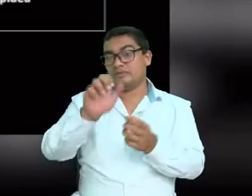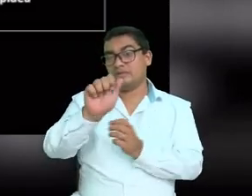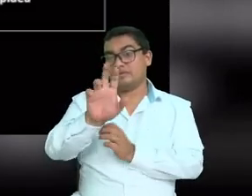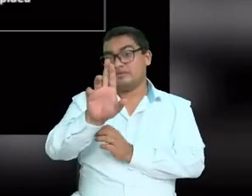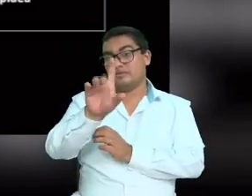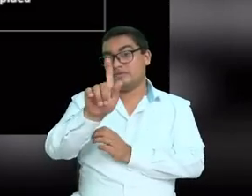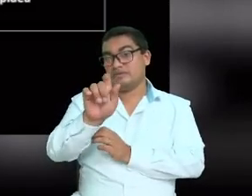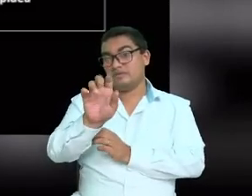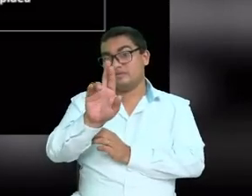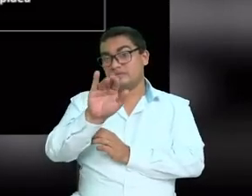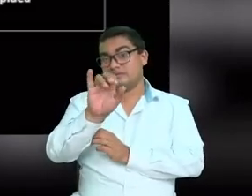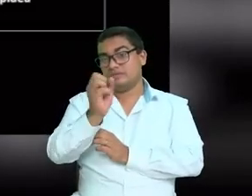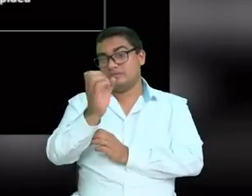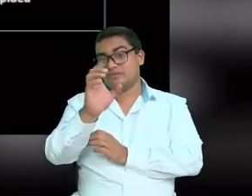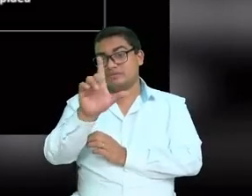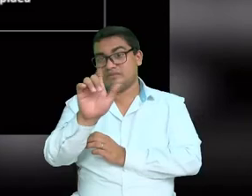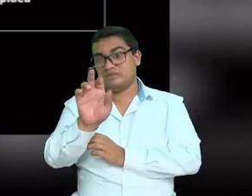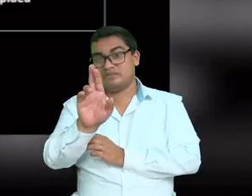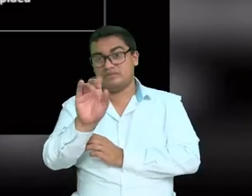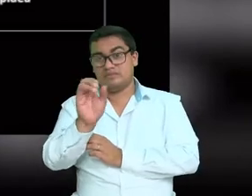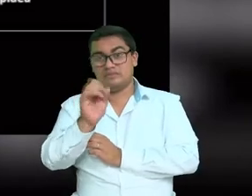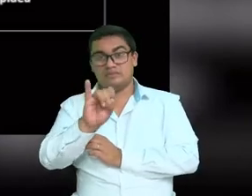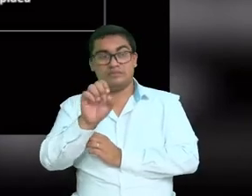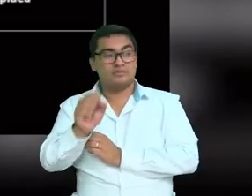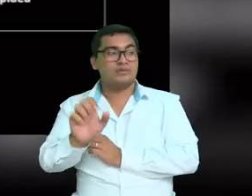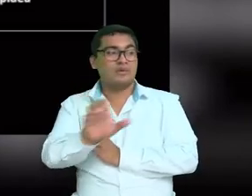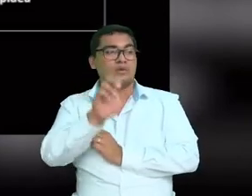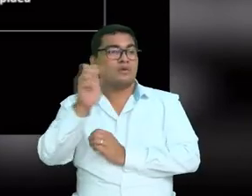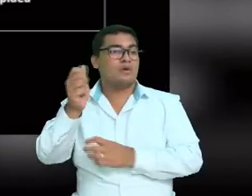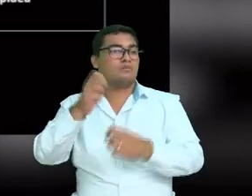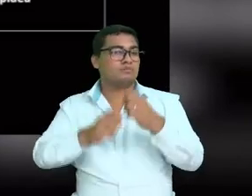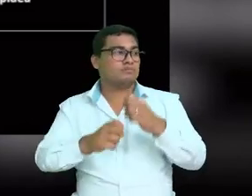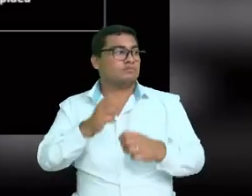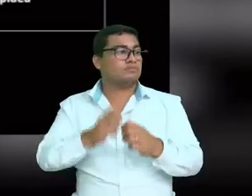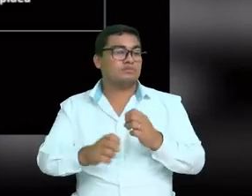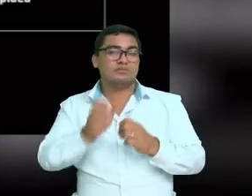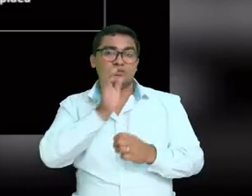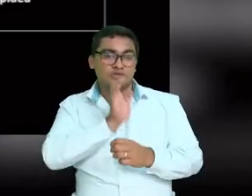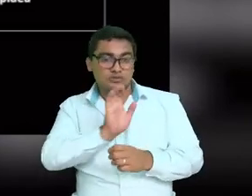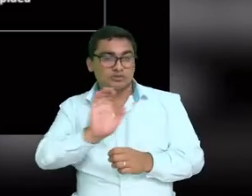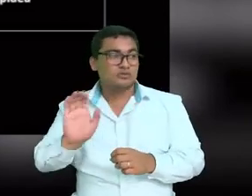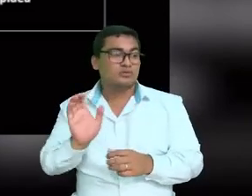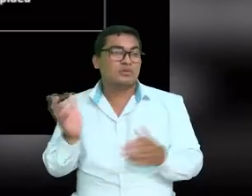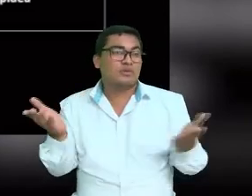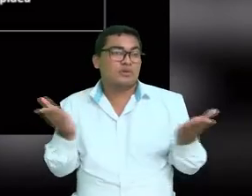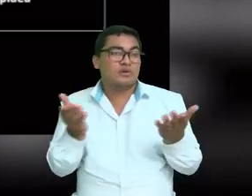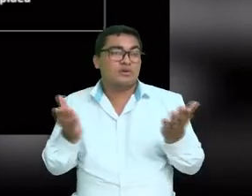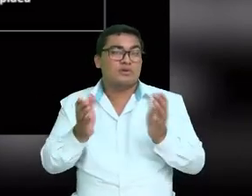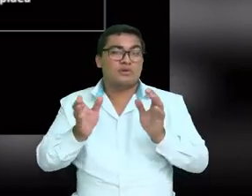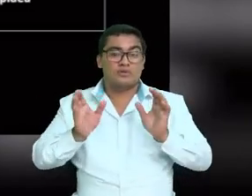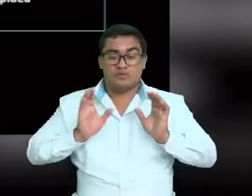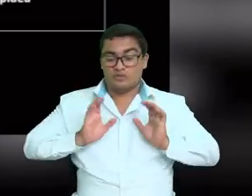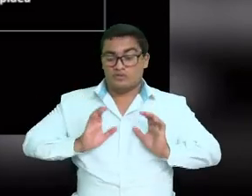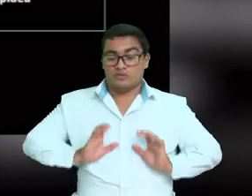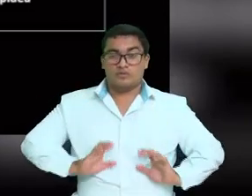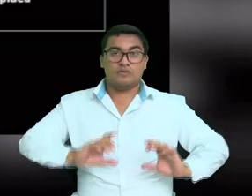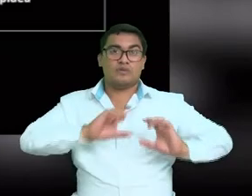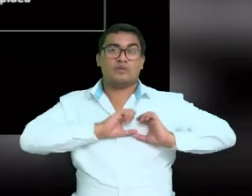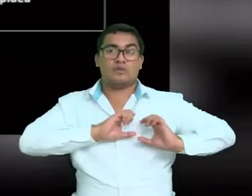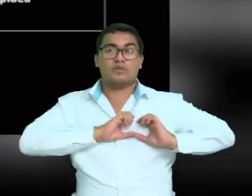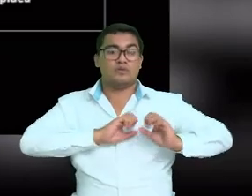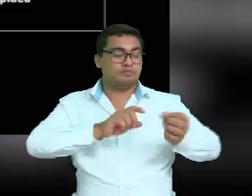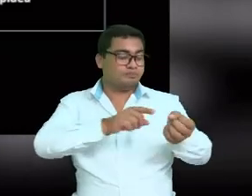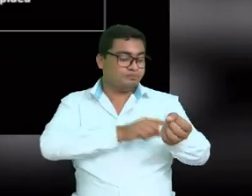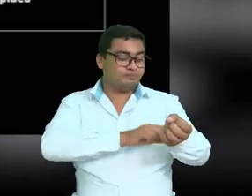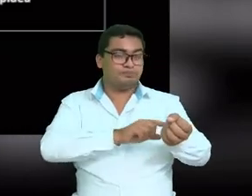depósito, ¿no? El otro problema de los niños surge en su sistema circulatorio, que muchos de ellos nacen